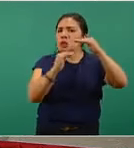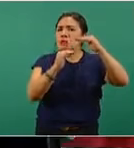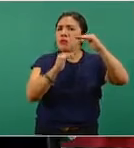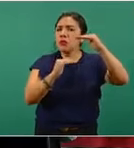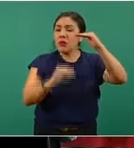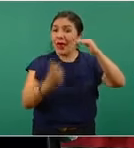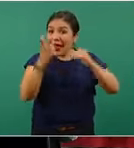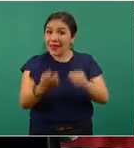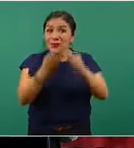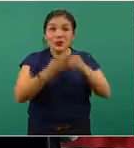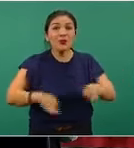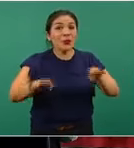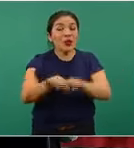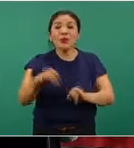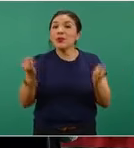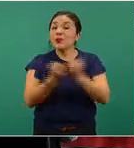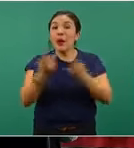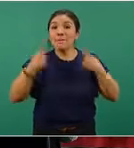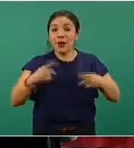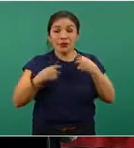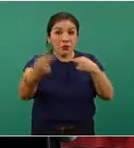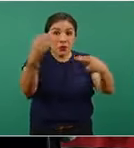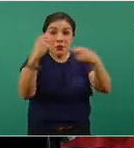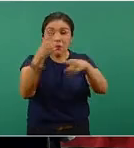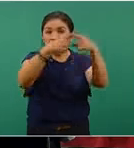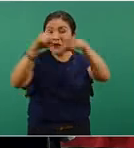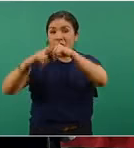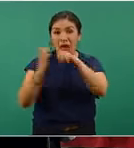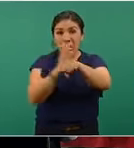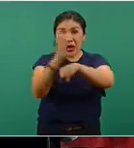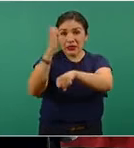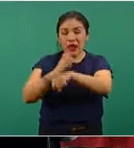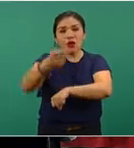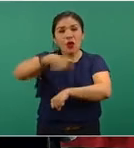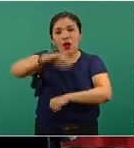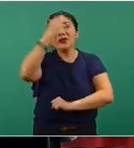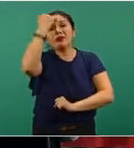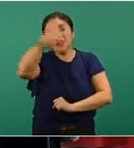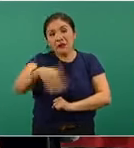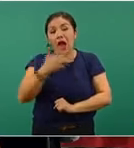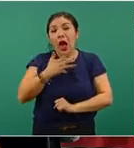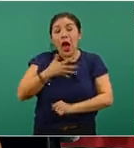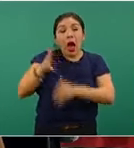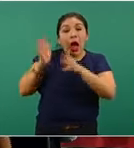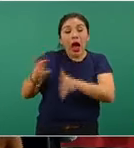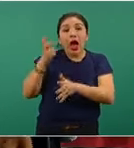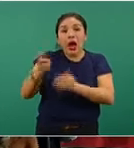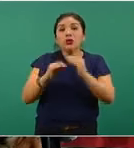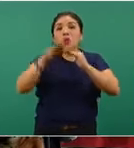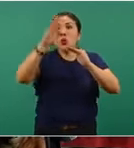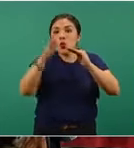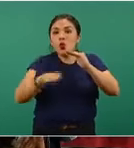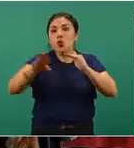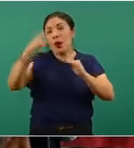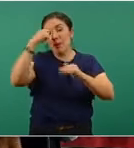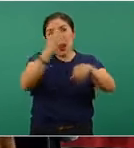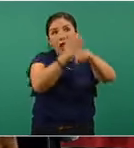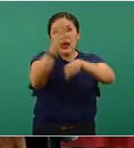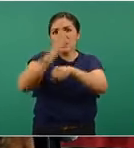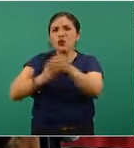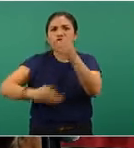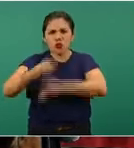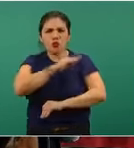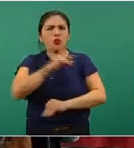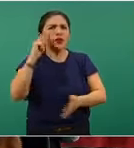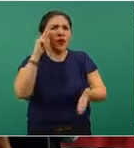es importante que también para las personas que nos ven de diferentes entidades, pues puedan saber que ahí están las curvas de los estados, para que